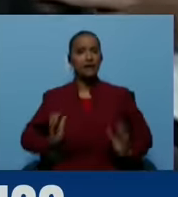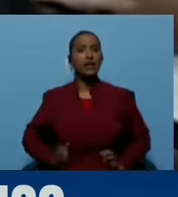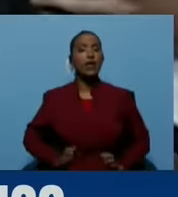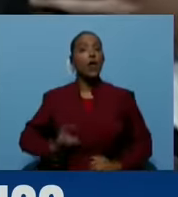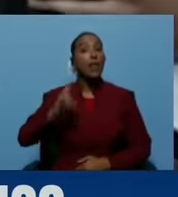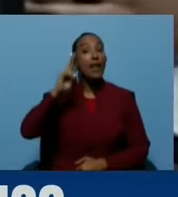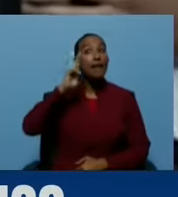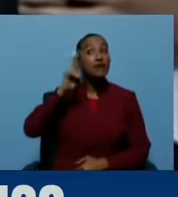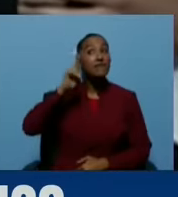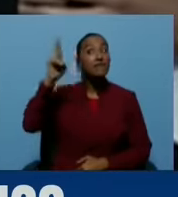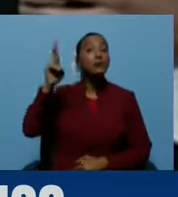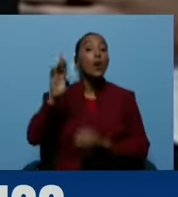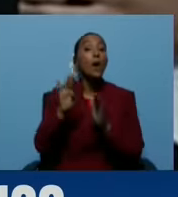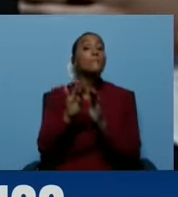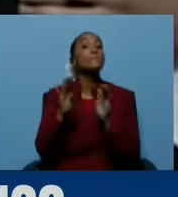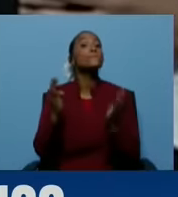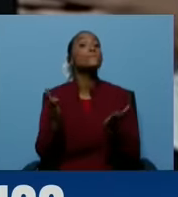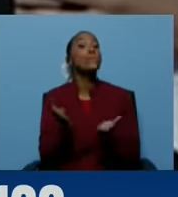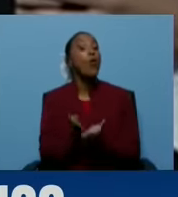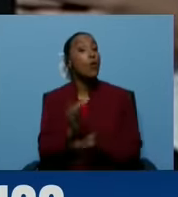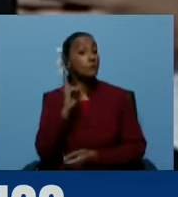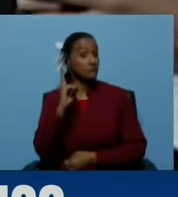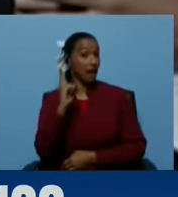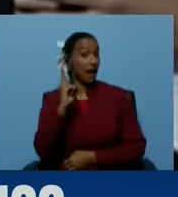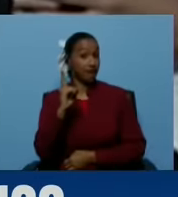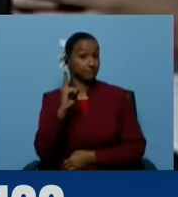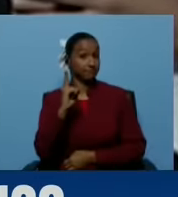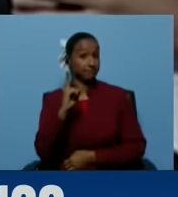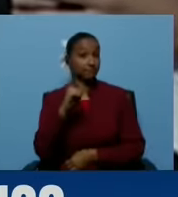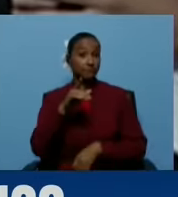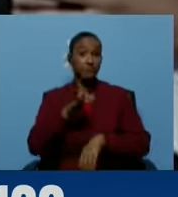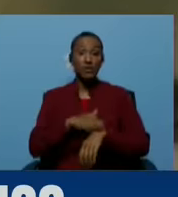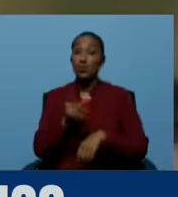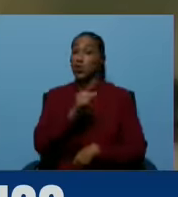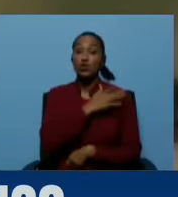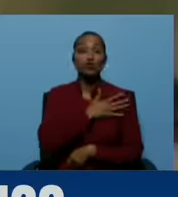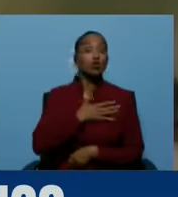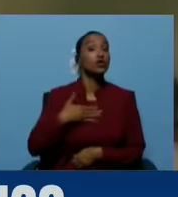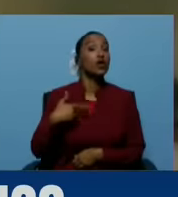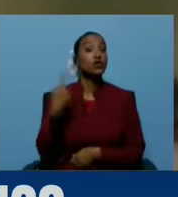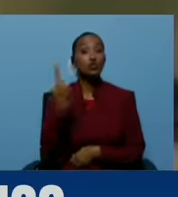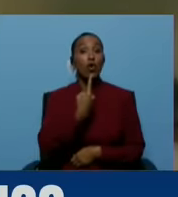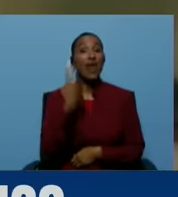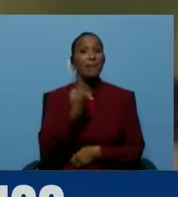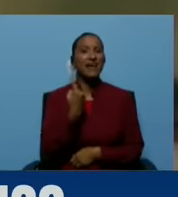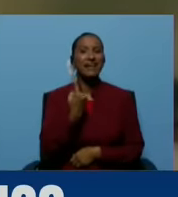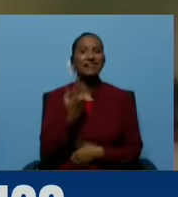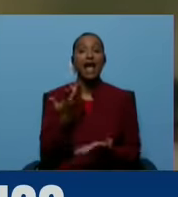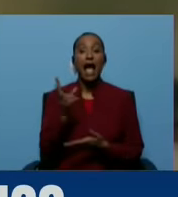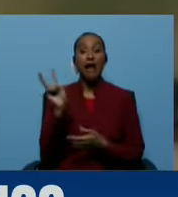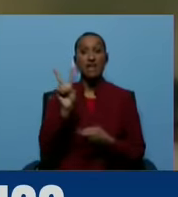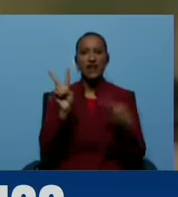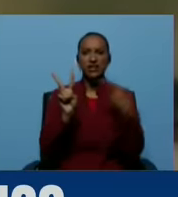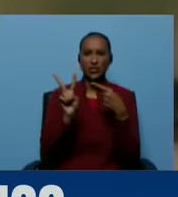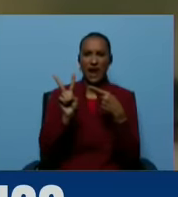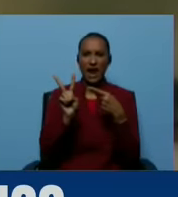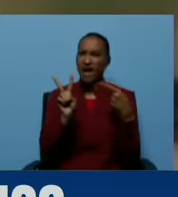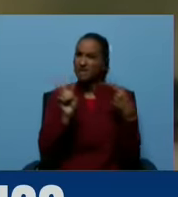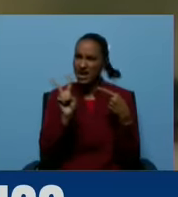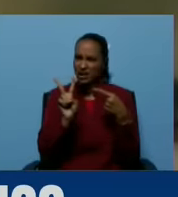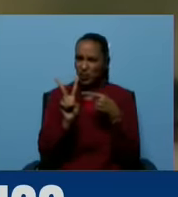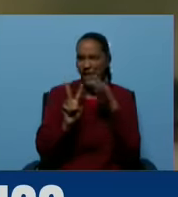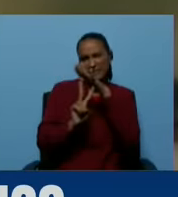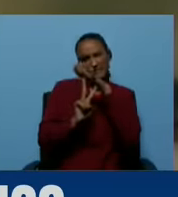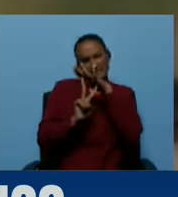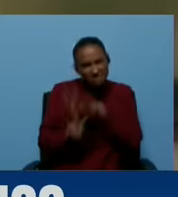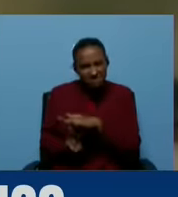mundial, porque no solamente se lo quisieron aplicar de una manera muy violenta a Venezuela en estos días donde